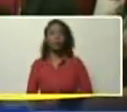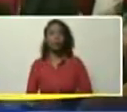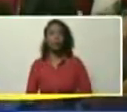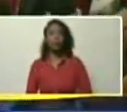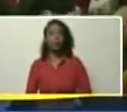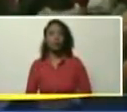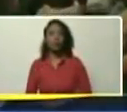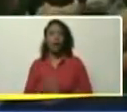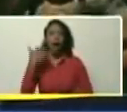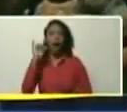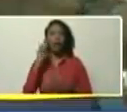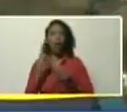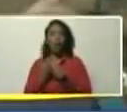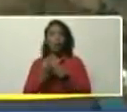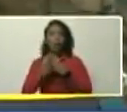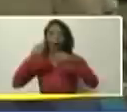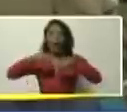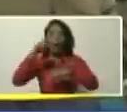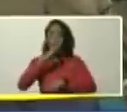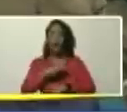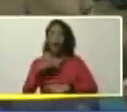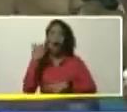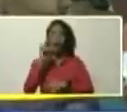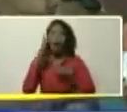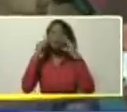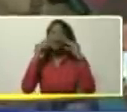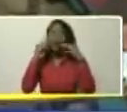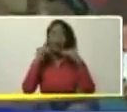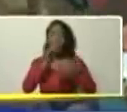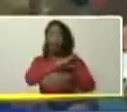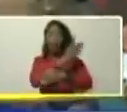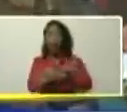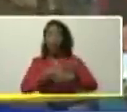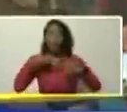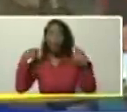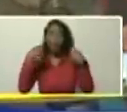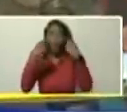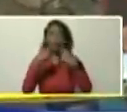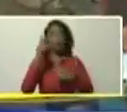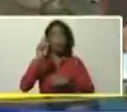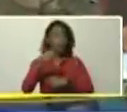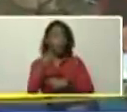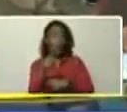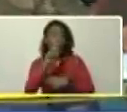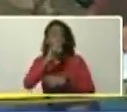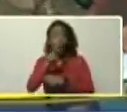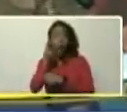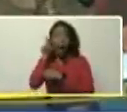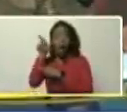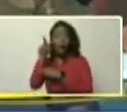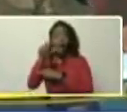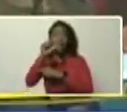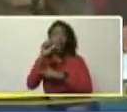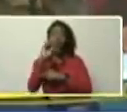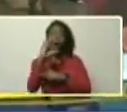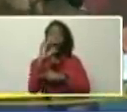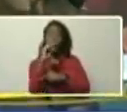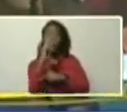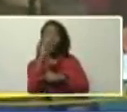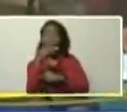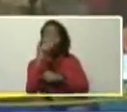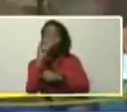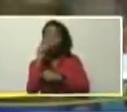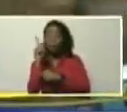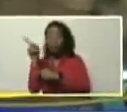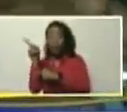Y hay compañeros aquí en Barinas, hay experiencias hermosas de poder popular. Si no, pregúntenle ya al compañero en Socopó. Ah, aquí